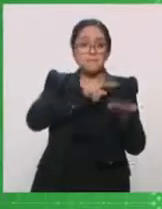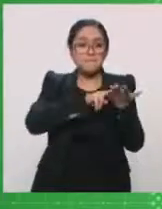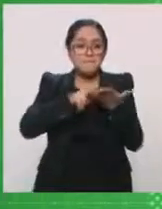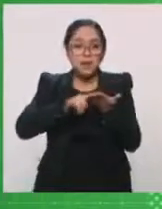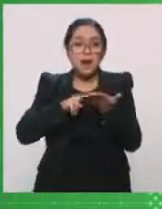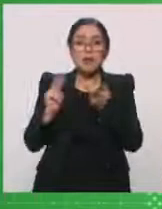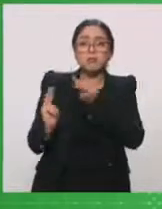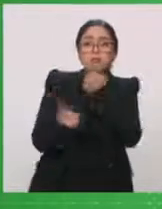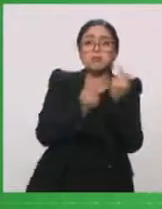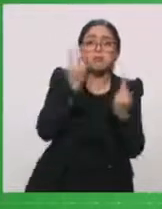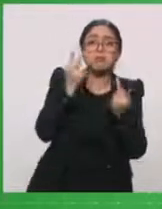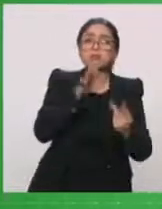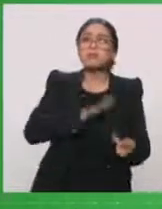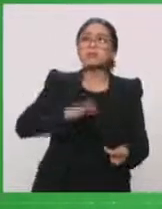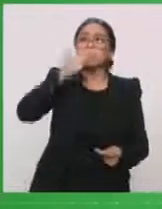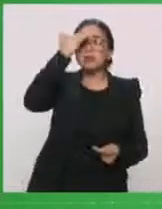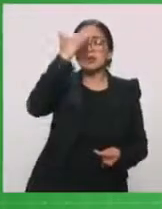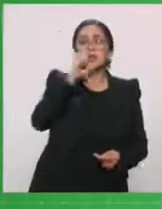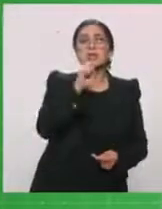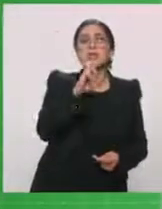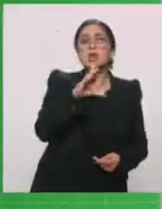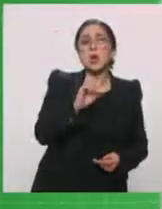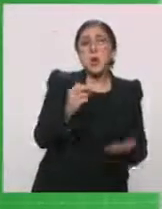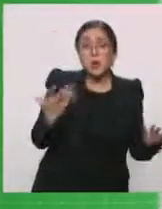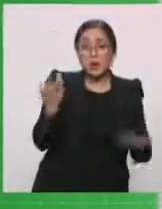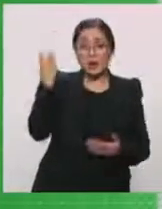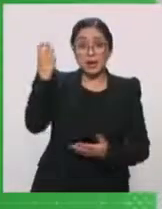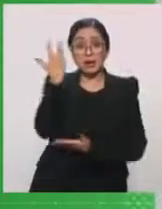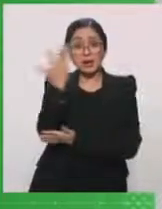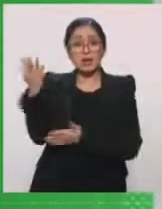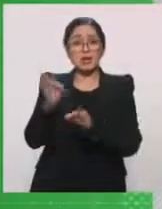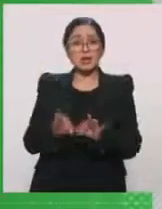son reguladores de temperatura y humedad, evitan